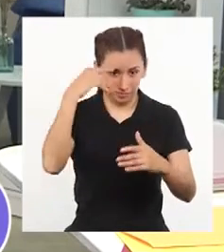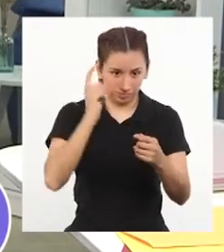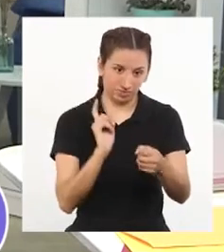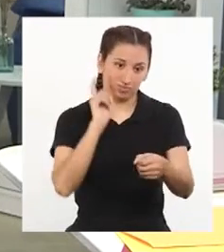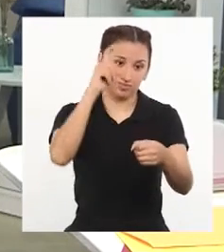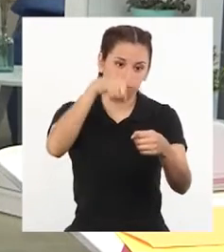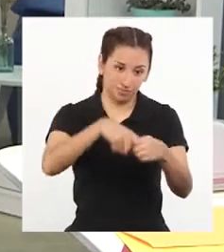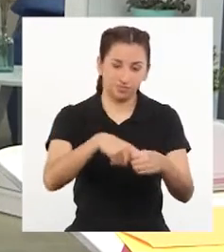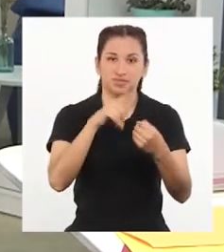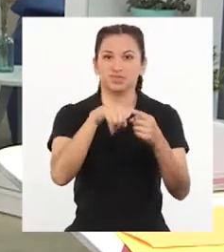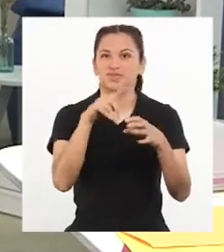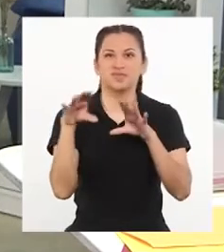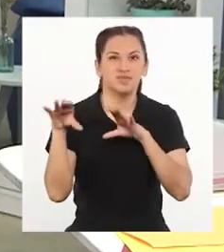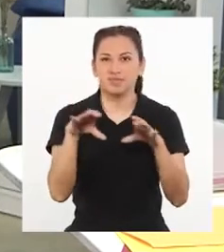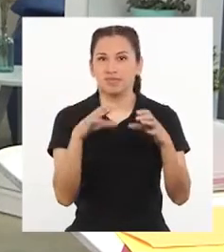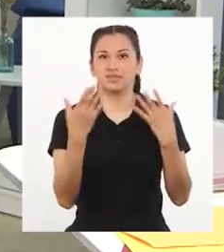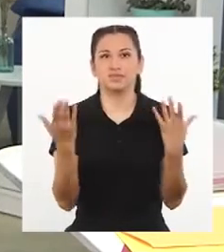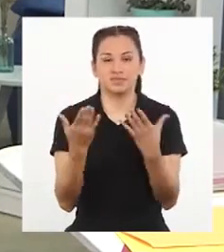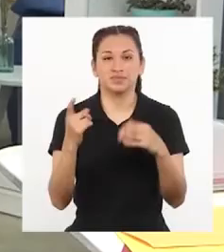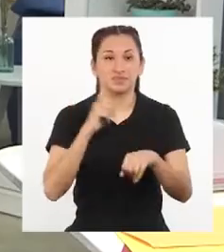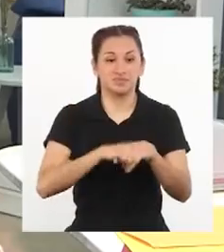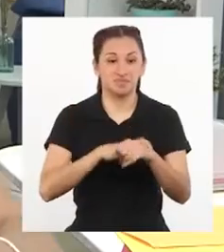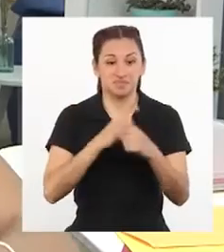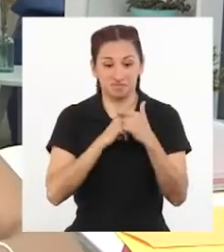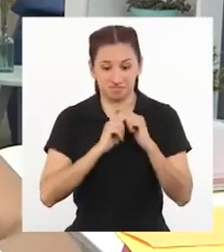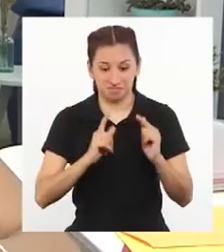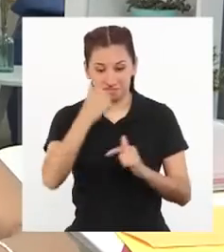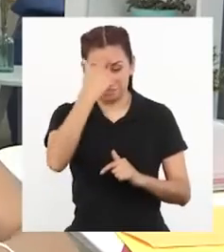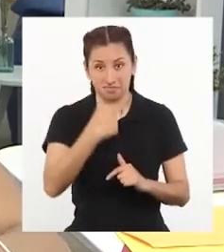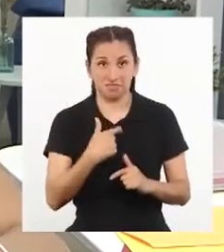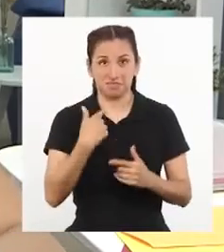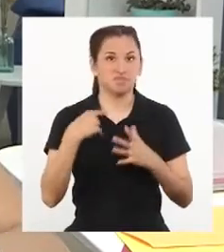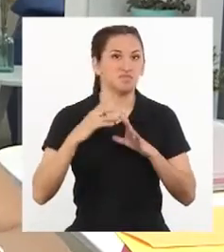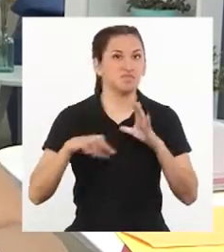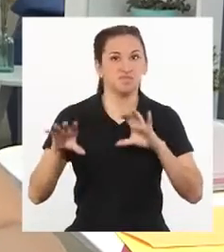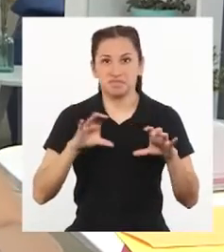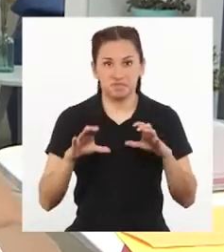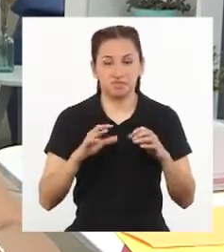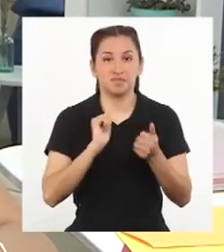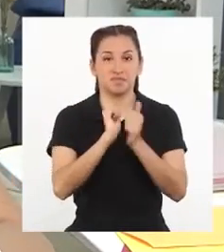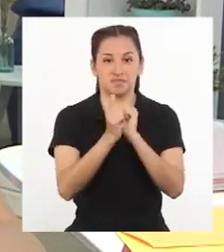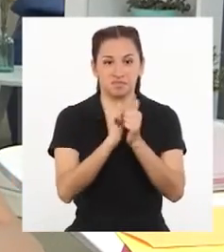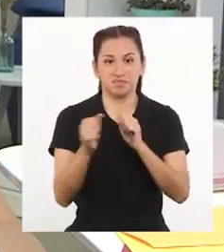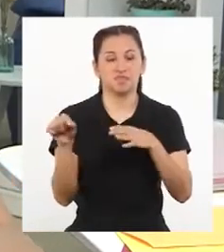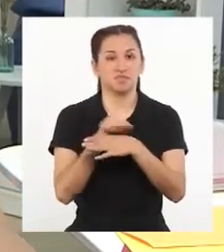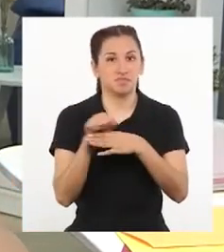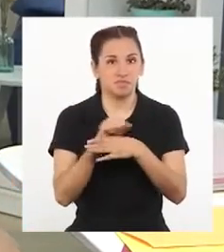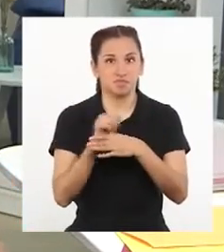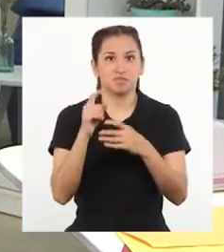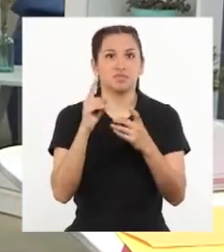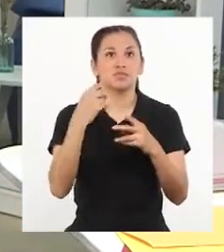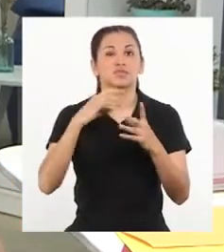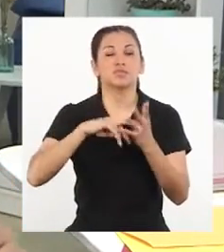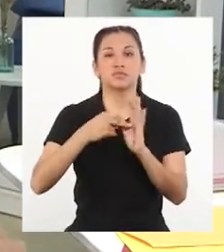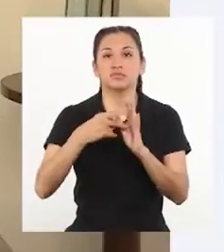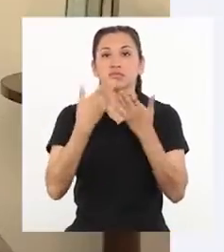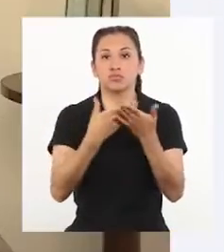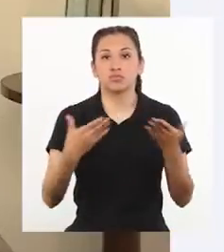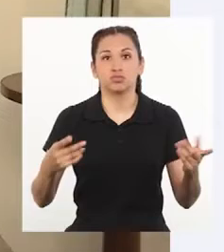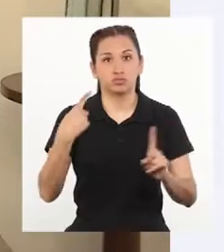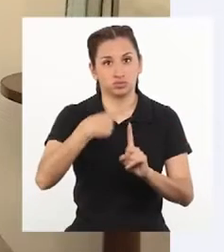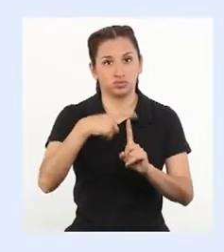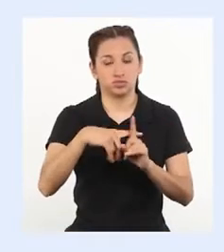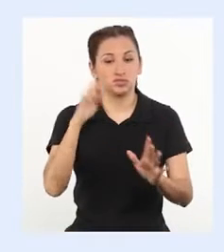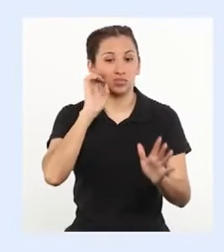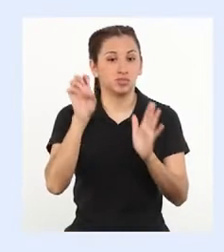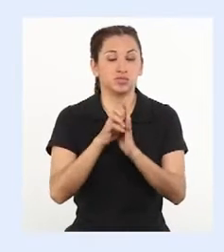en actividades que se realizan durante el tiempo libre del individuo. Sana recreación.